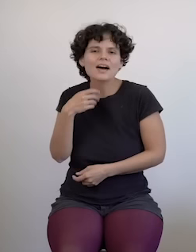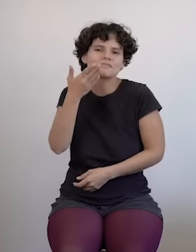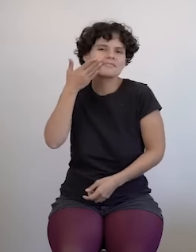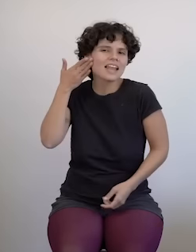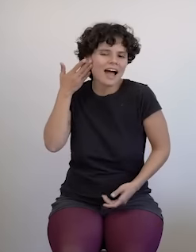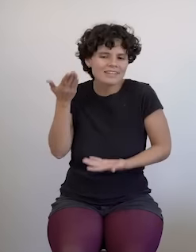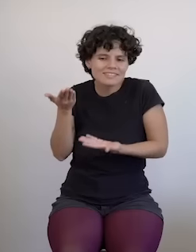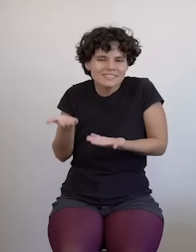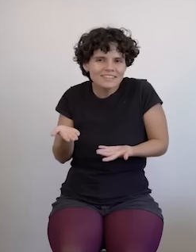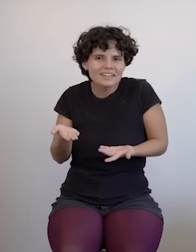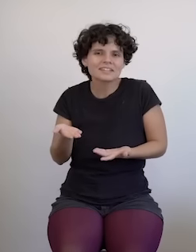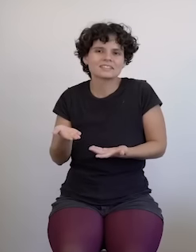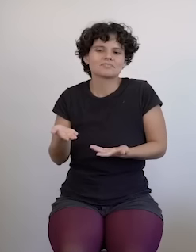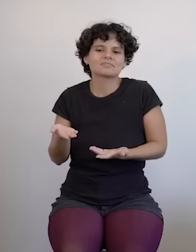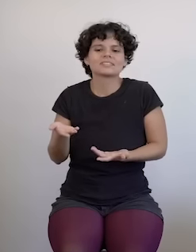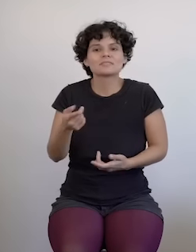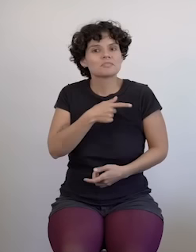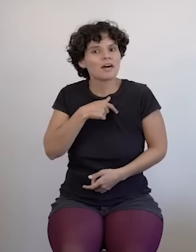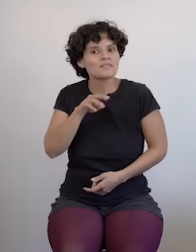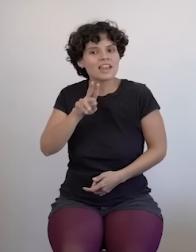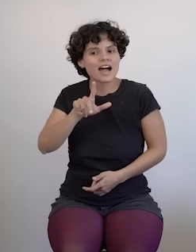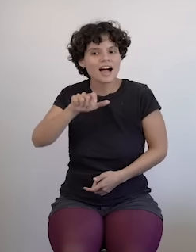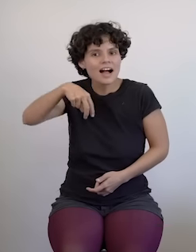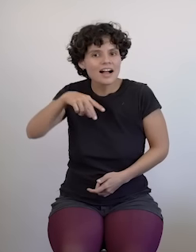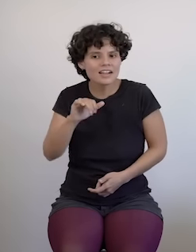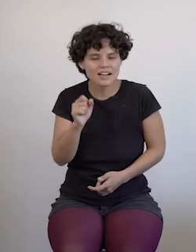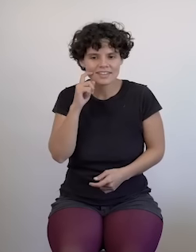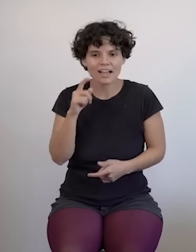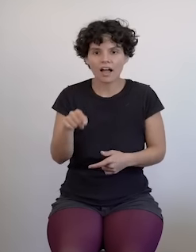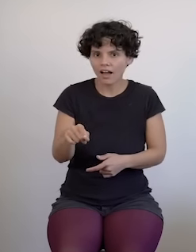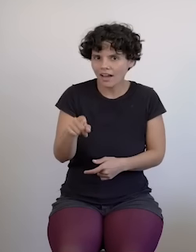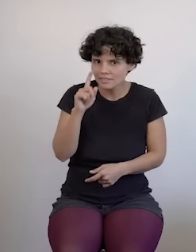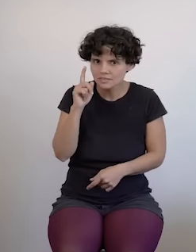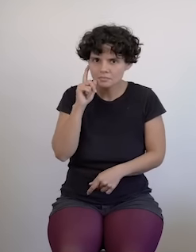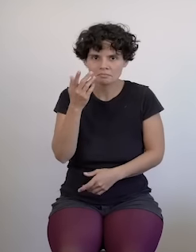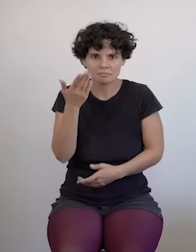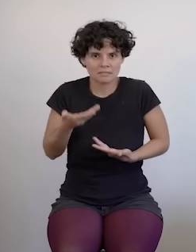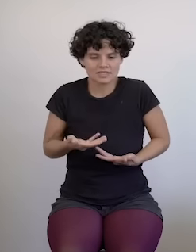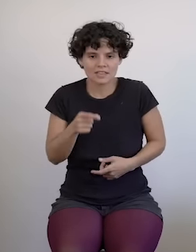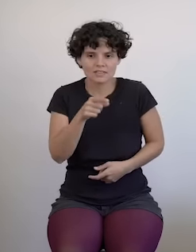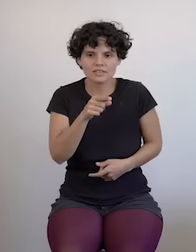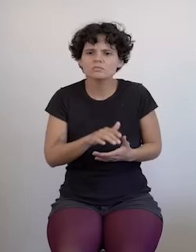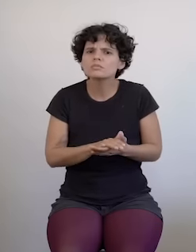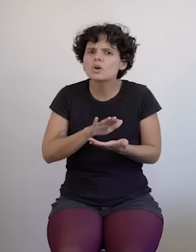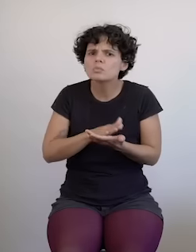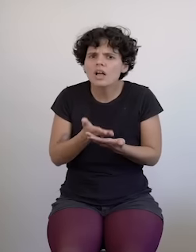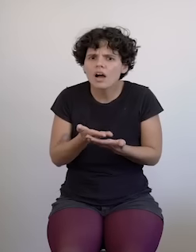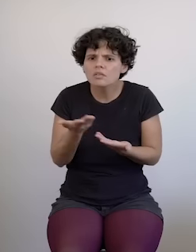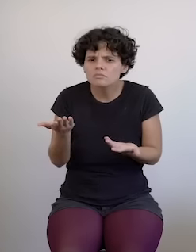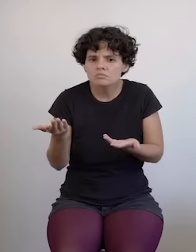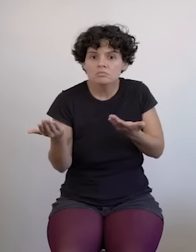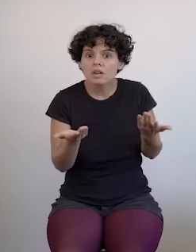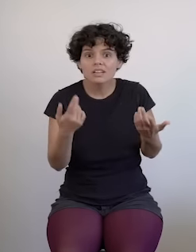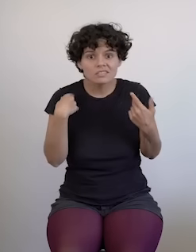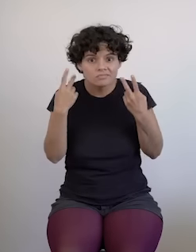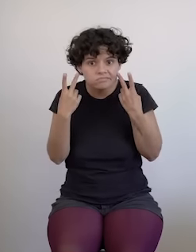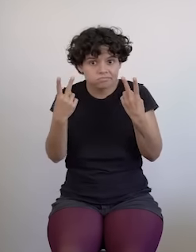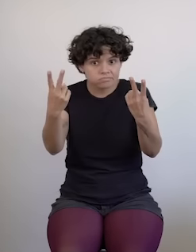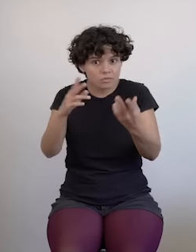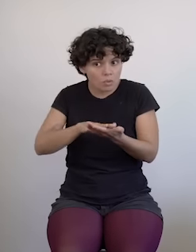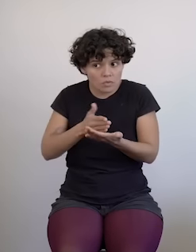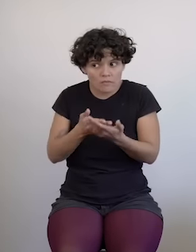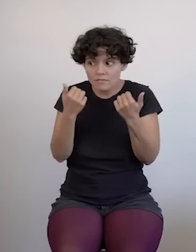venga, ¿viste? La blanquita ya. Muy buena energía, ¿viste? ¿Viste? ¡Ah! Me puso el malo. ¿Cómo estás? Bien, muy bien. Ya vamos